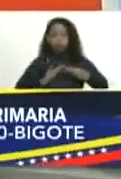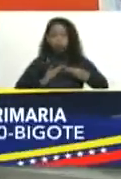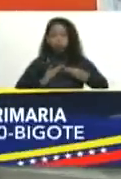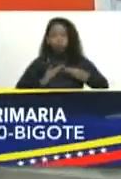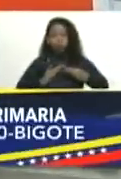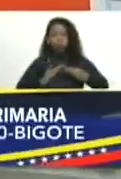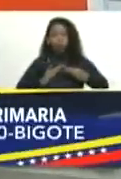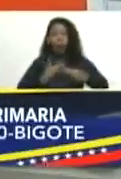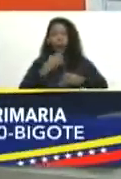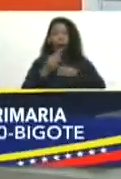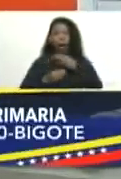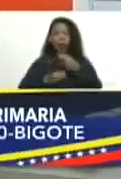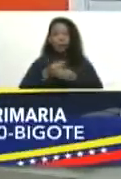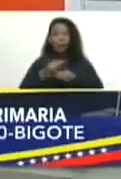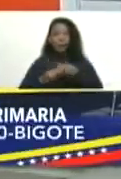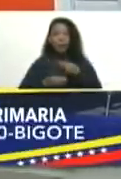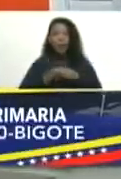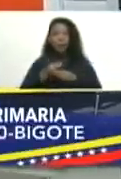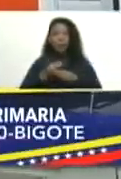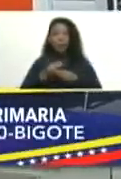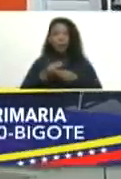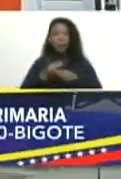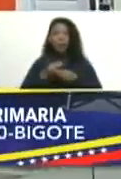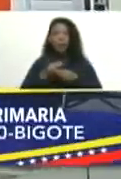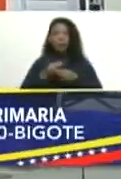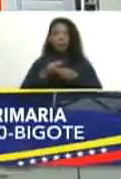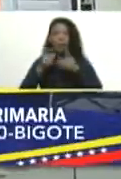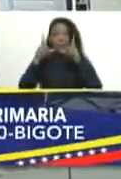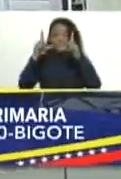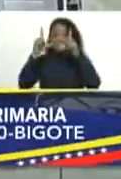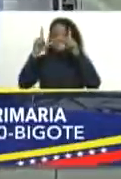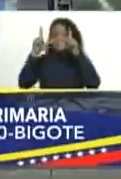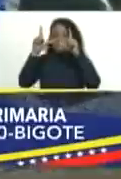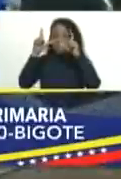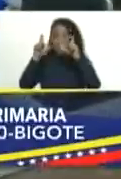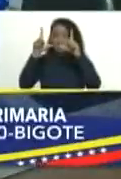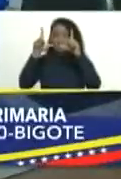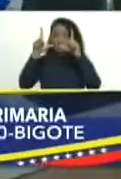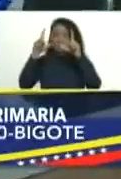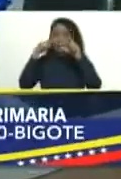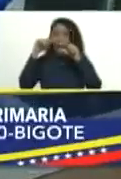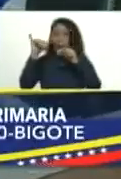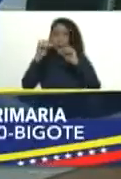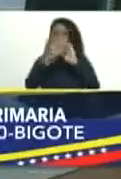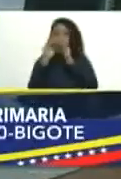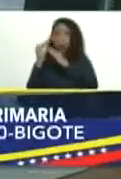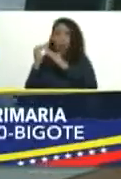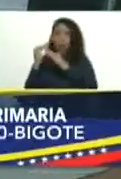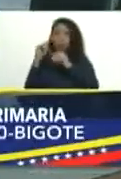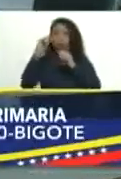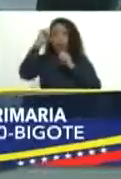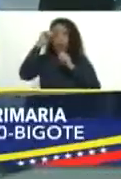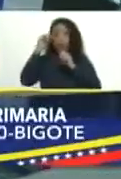la posibilidad de hacer imágenes en las comunidades.